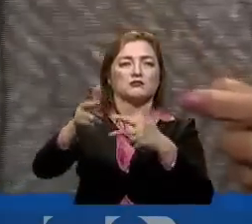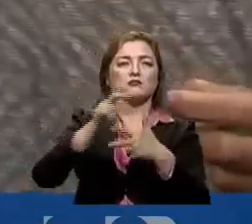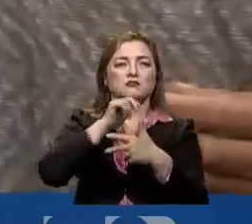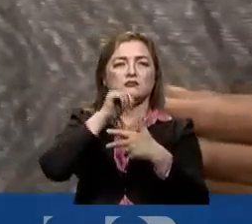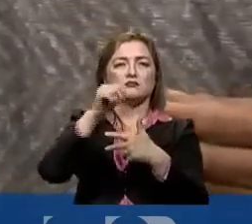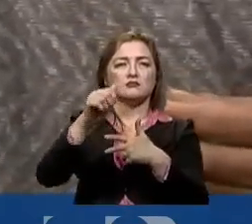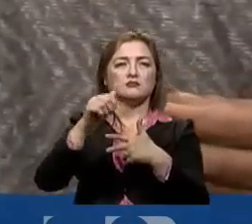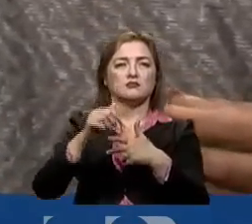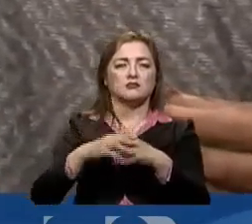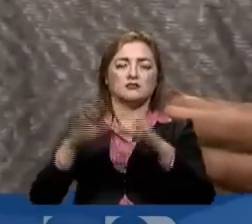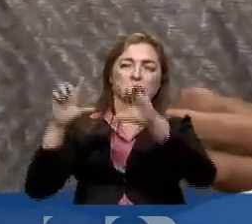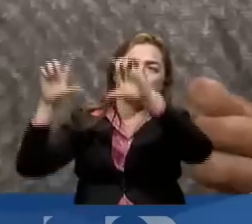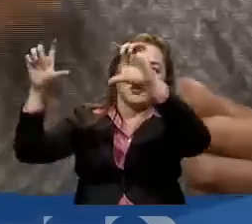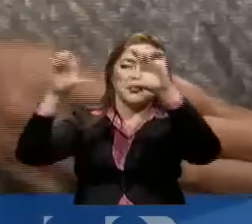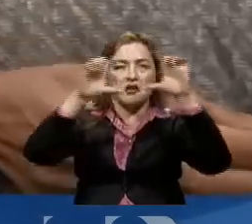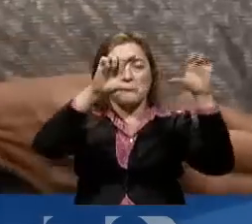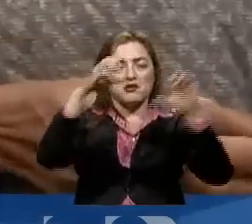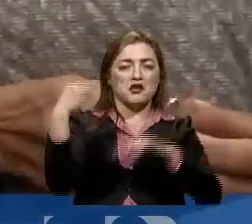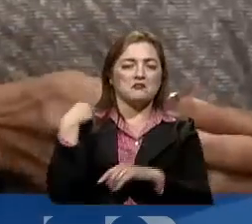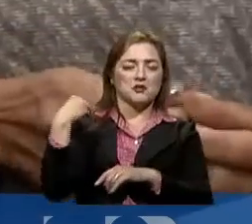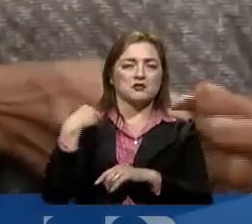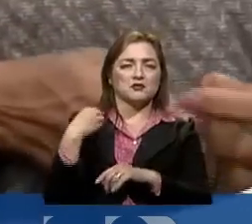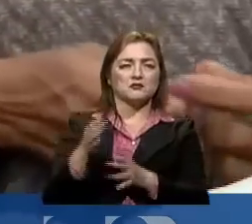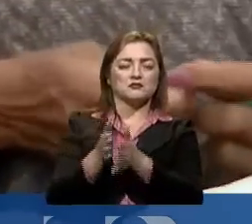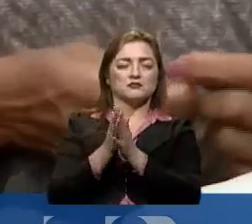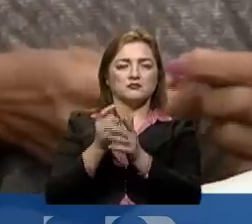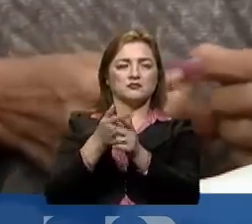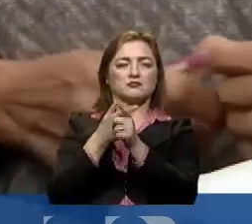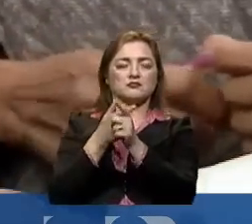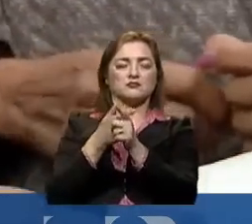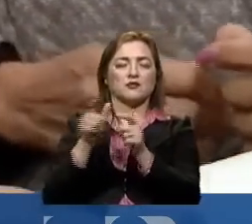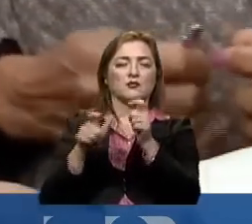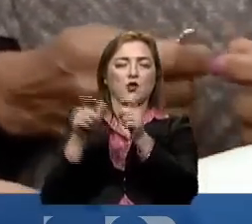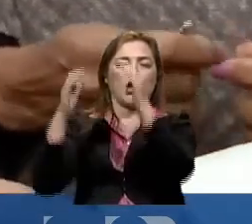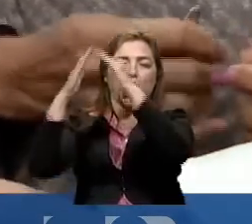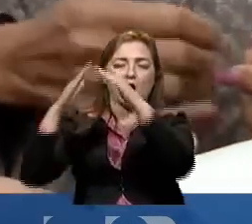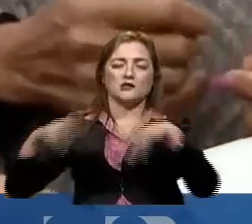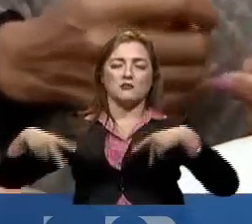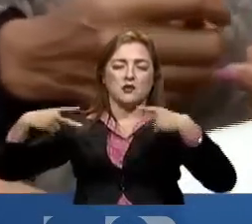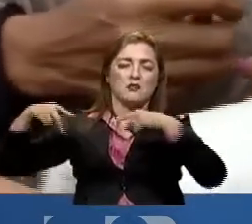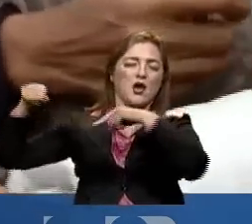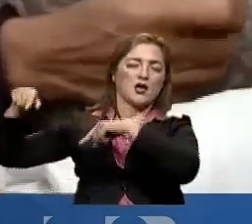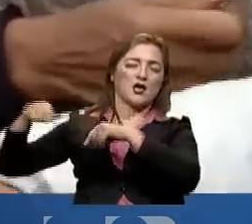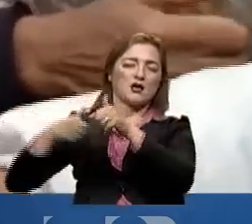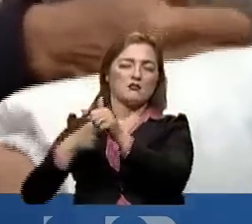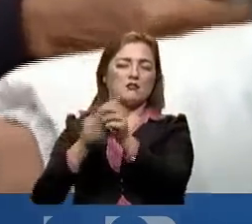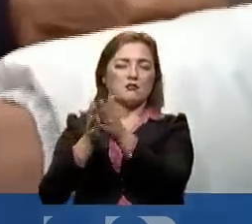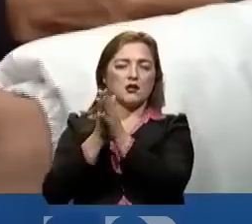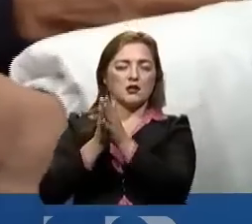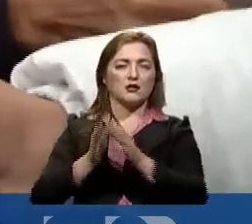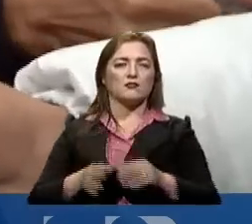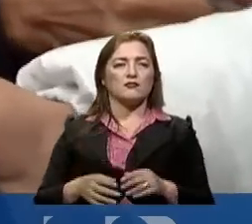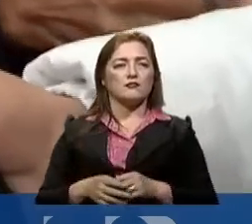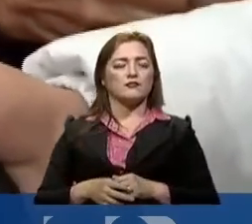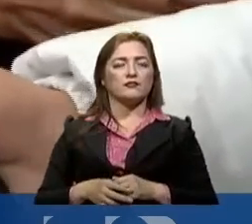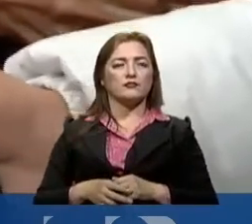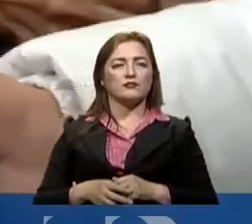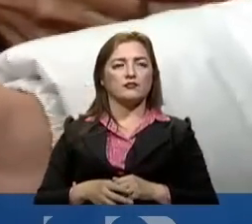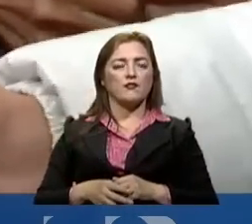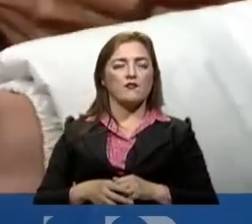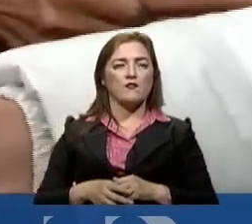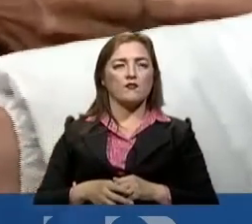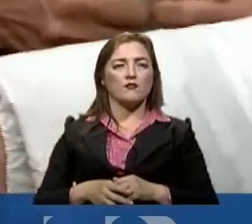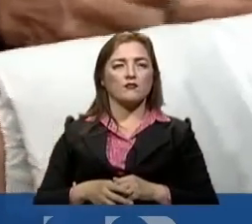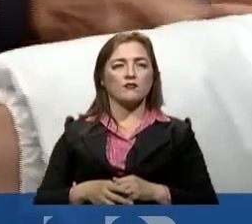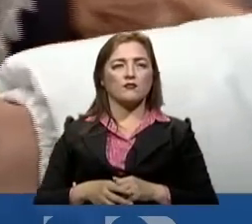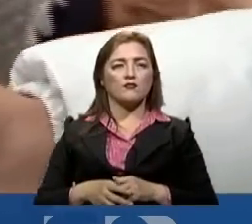la señalética. Ese es un pedido urgente que hacemos los moradores. Y yo les agradecería, pues,